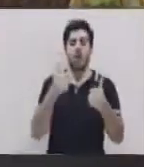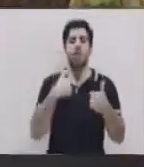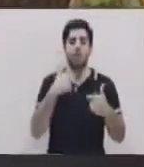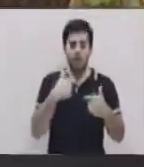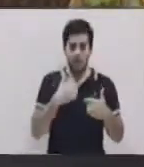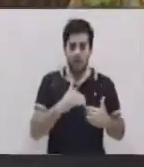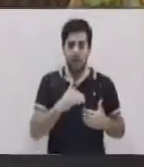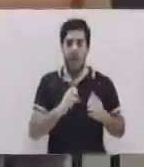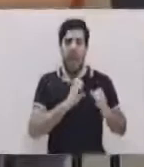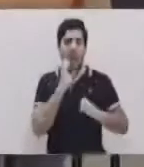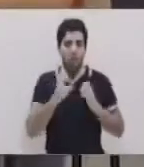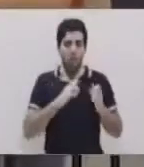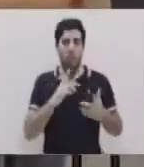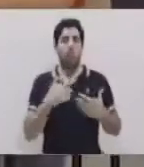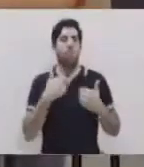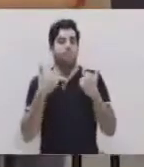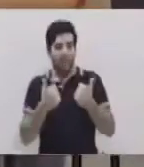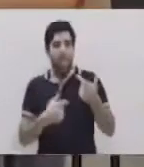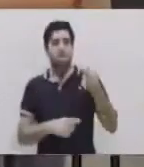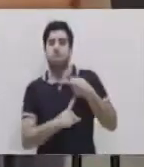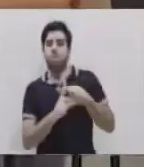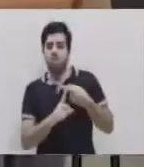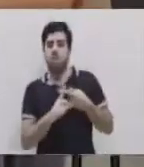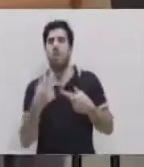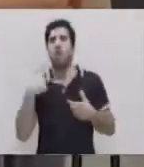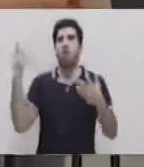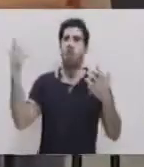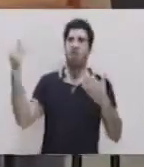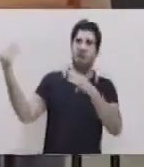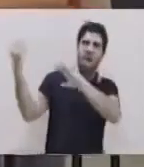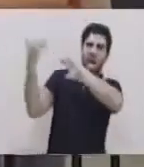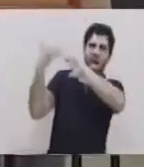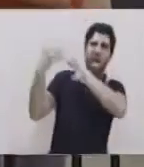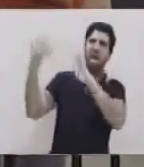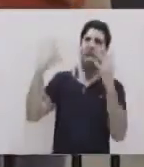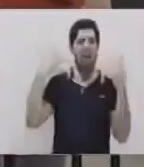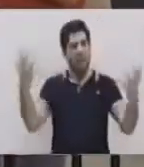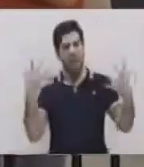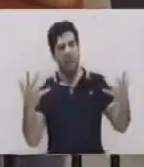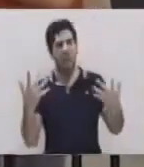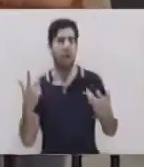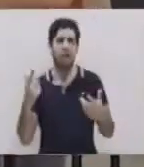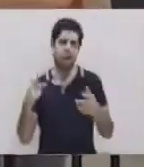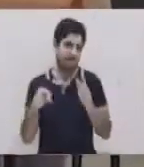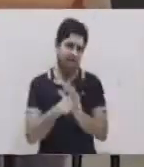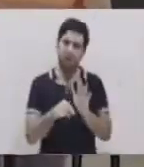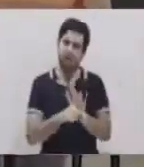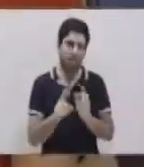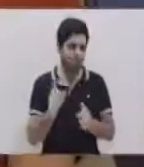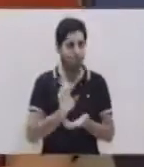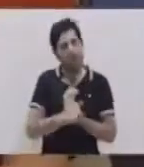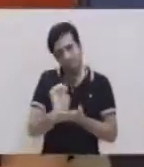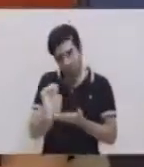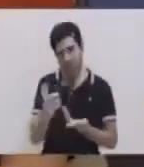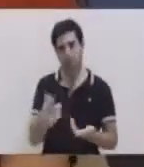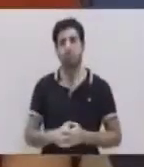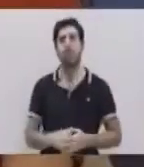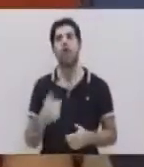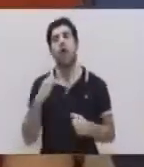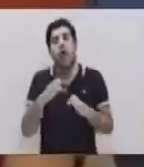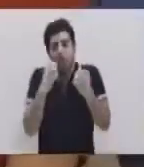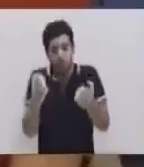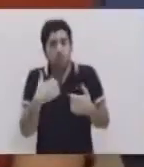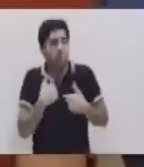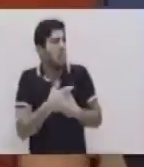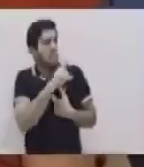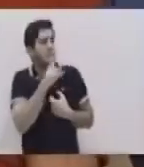emocionalmente y físicamente. Y precisamente eso es bastante importante. ¿Qué características tendría que tener un ambiente